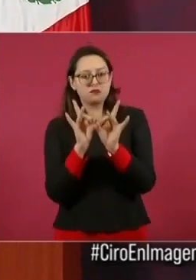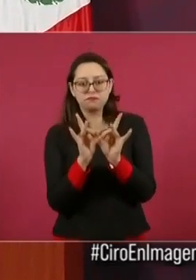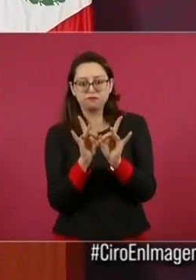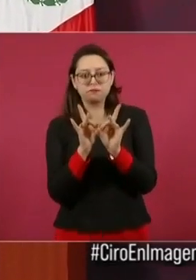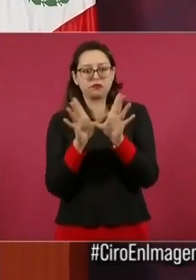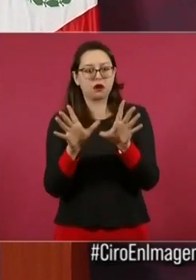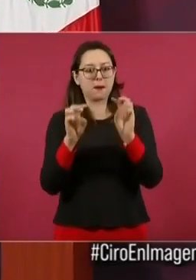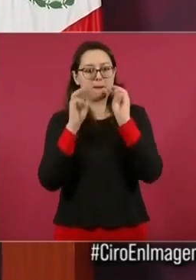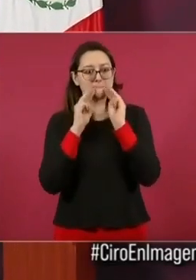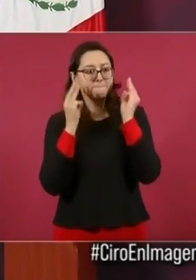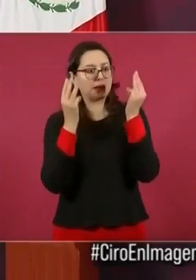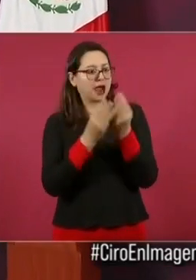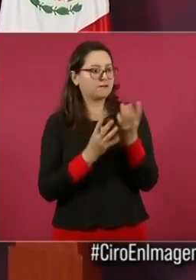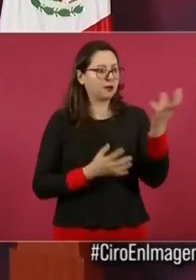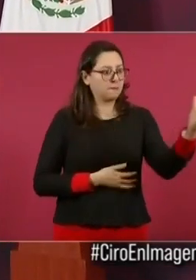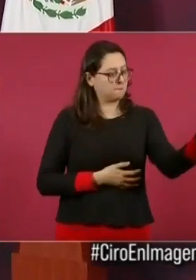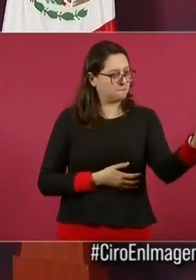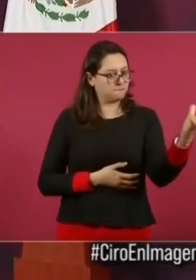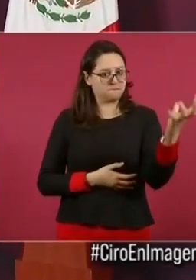llegaron a